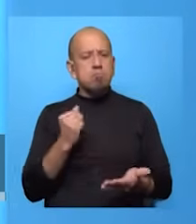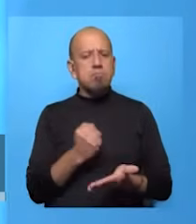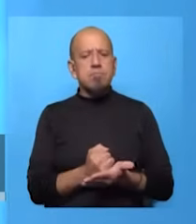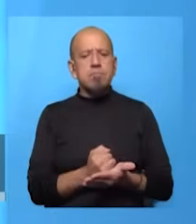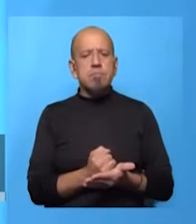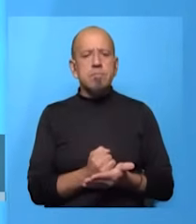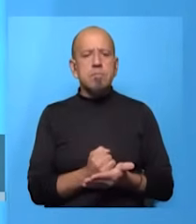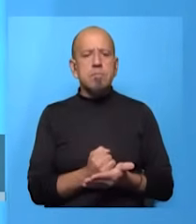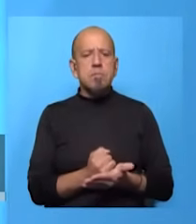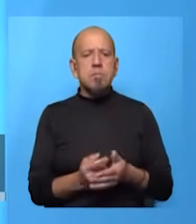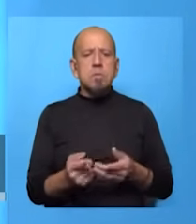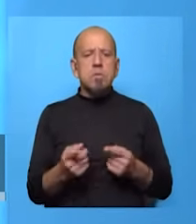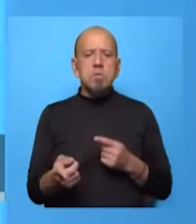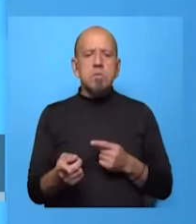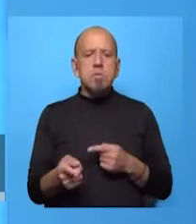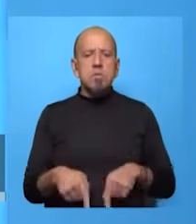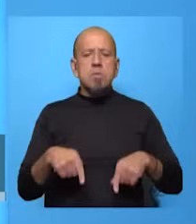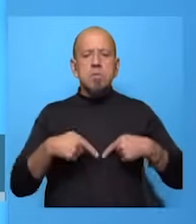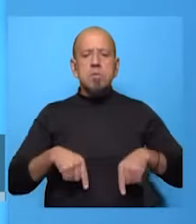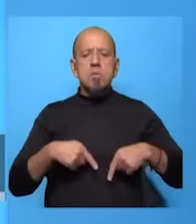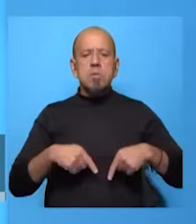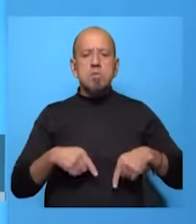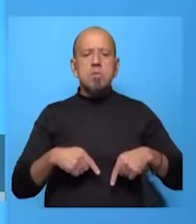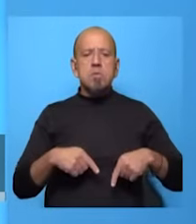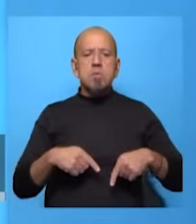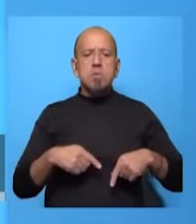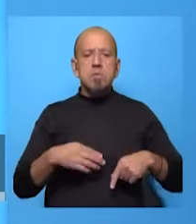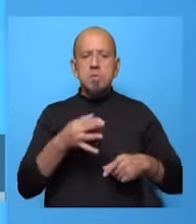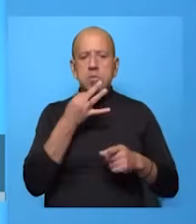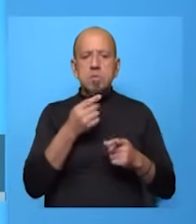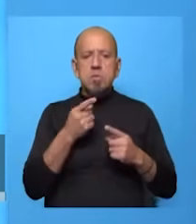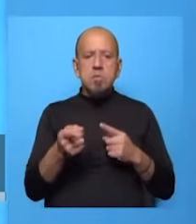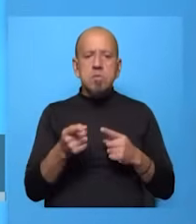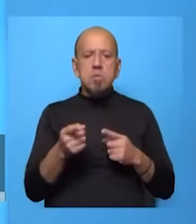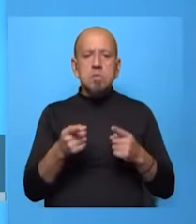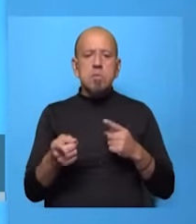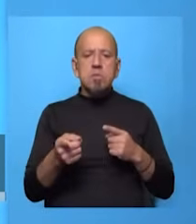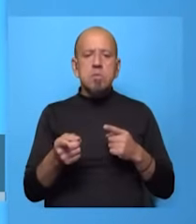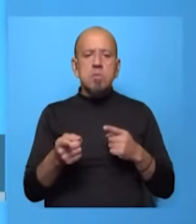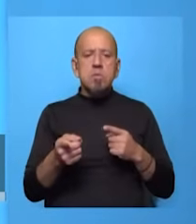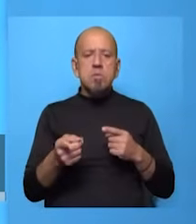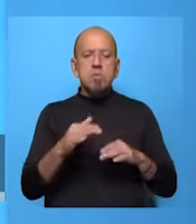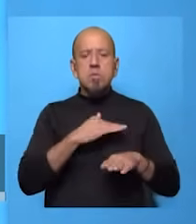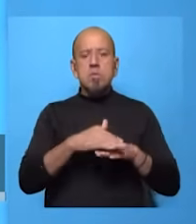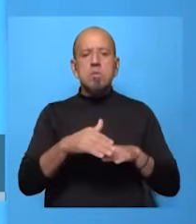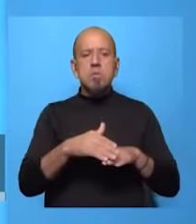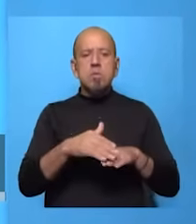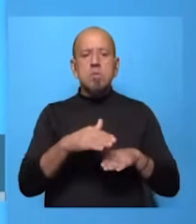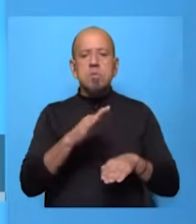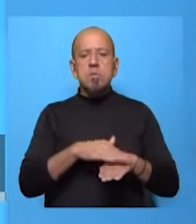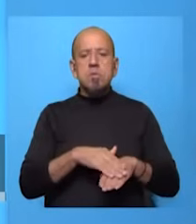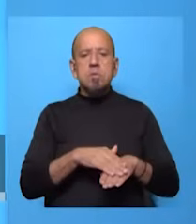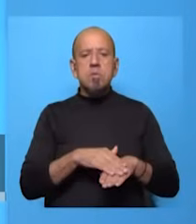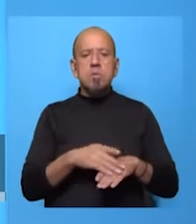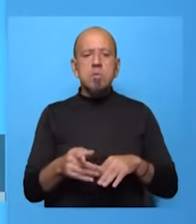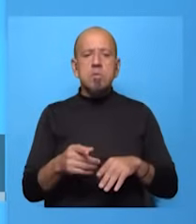que es aquel intendente que cuando llegó al gobierno dijo si tengo que tapar un pozo porque el debate de Los Pozos